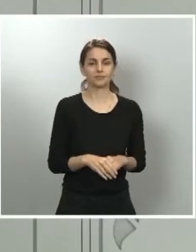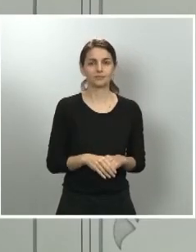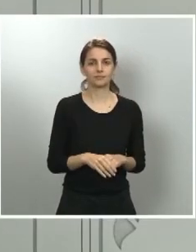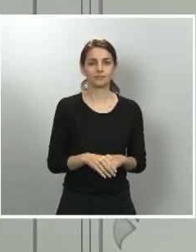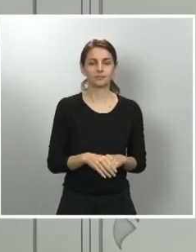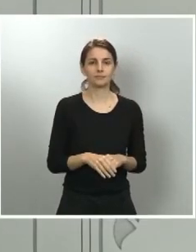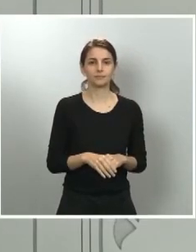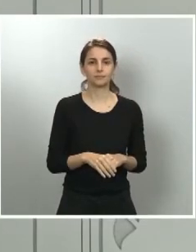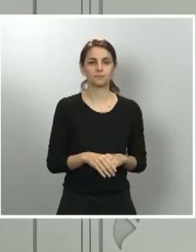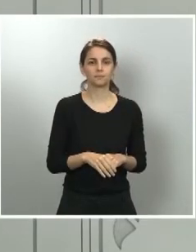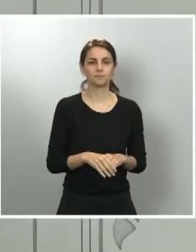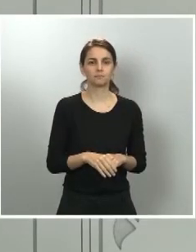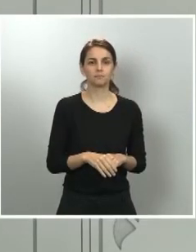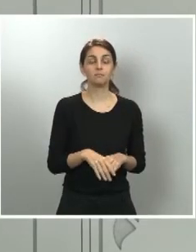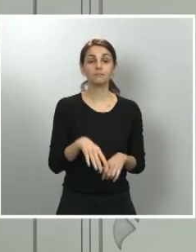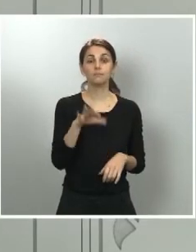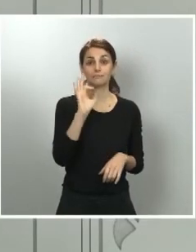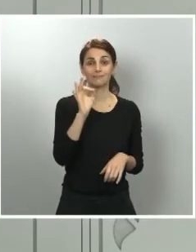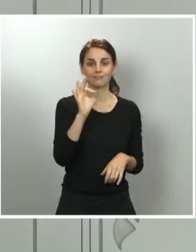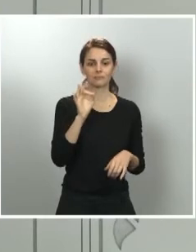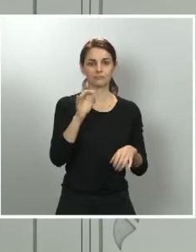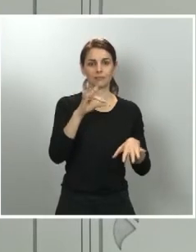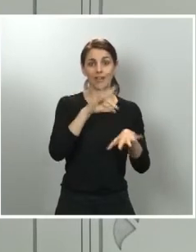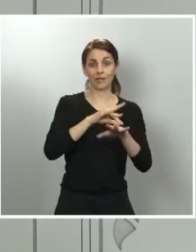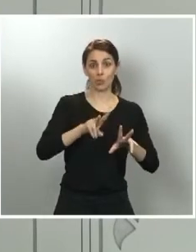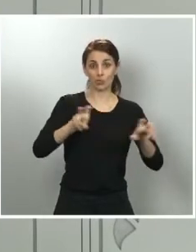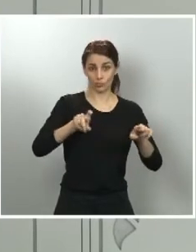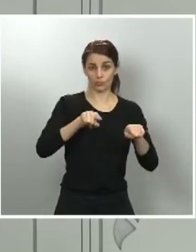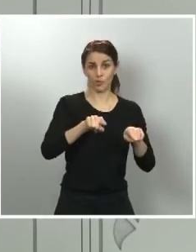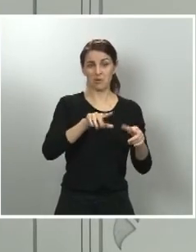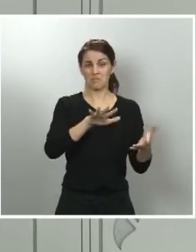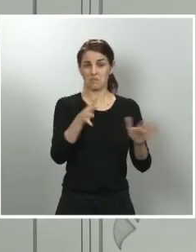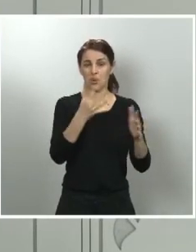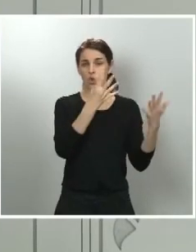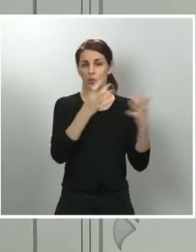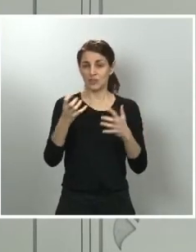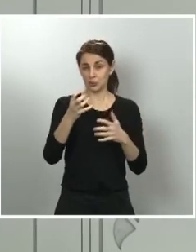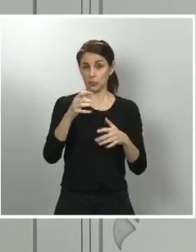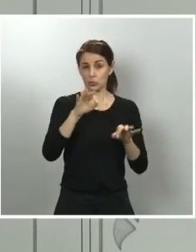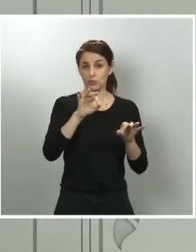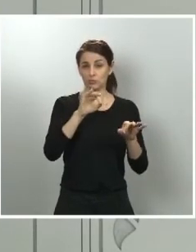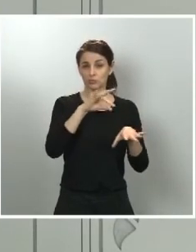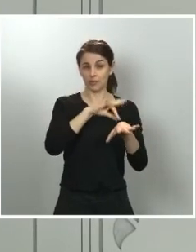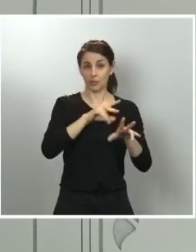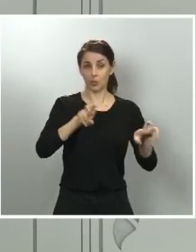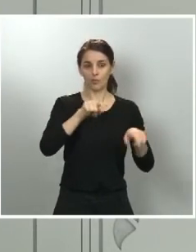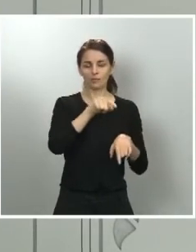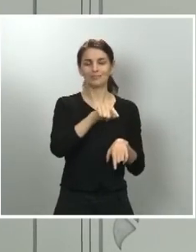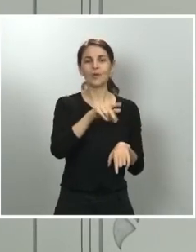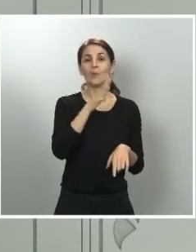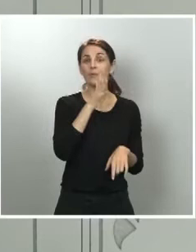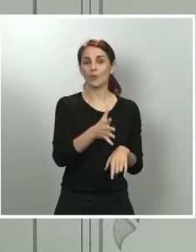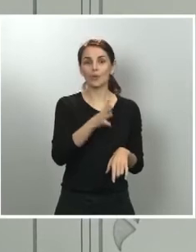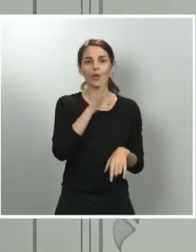una parte importante de estos casos alrededor de casi 900 de ellos se deben a notificaciones que no